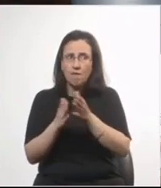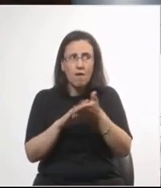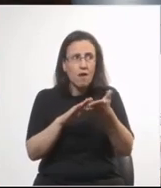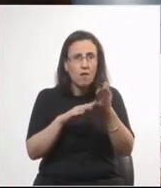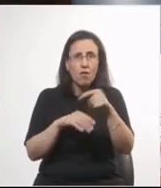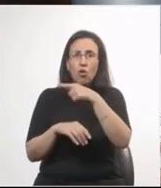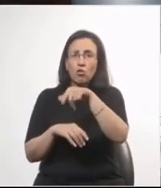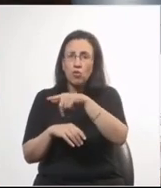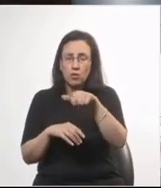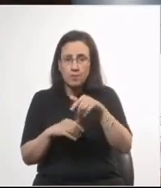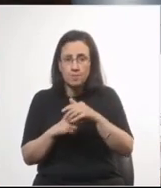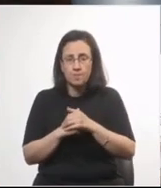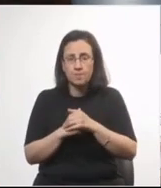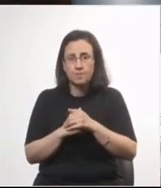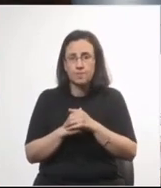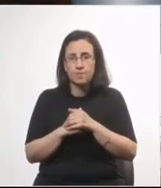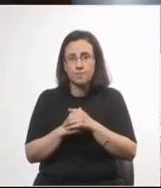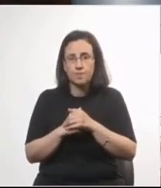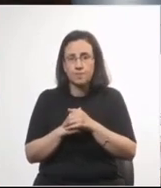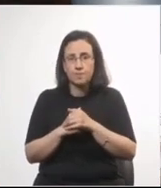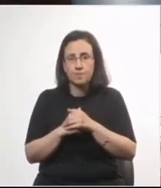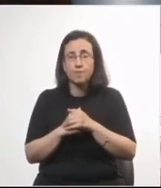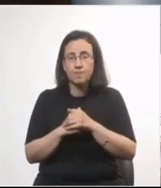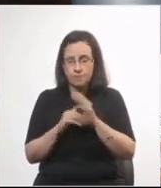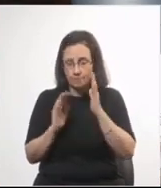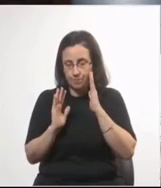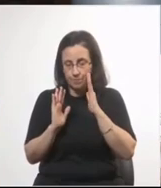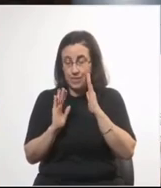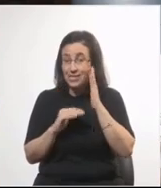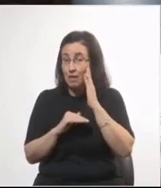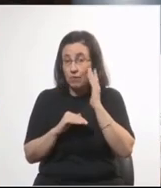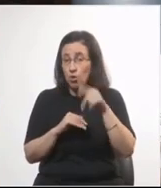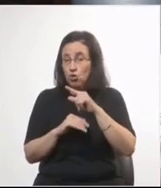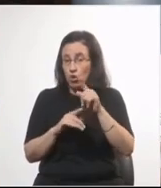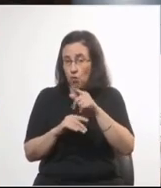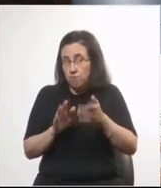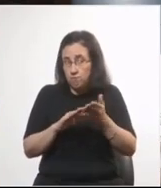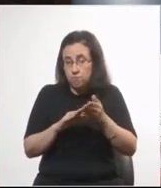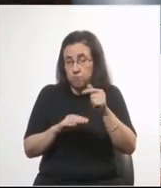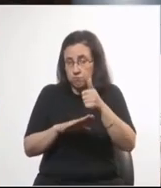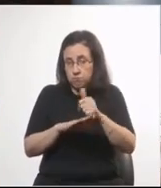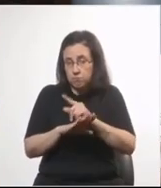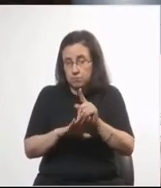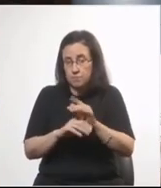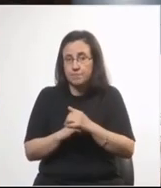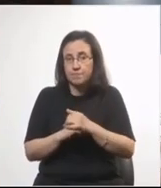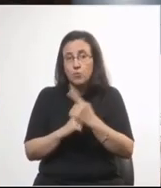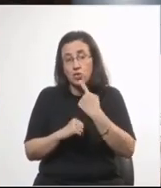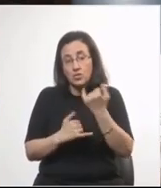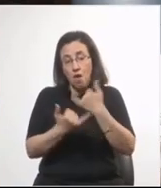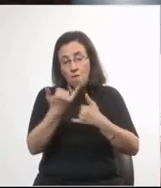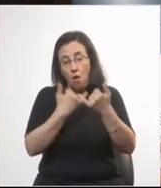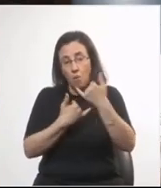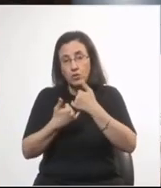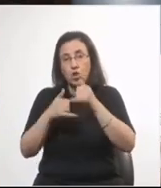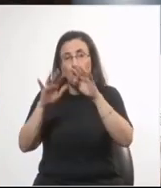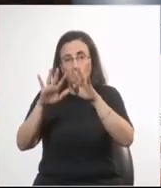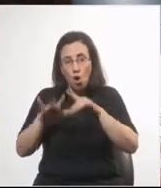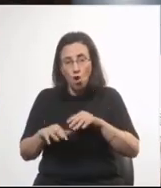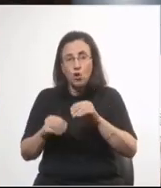bien, sabemos a dónde no fueron, porque eso también surge de los datos de esta rendición de